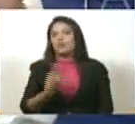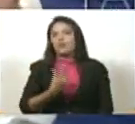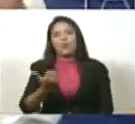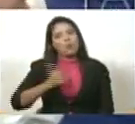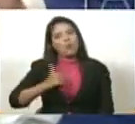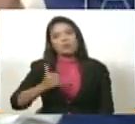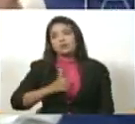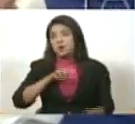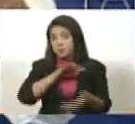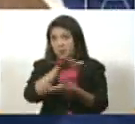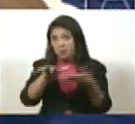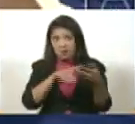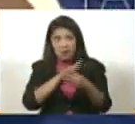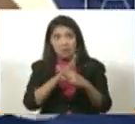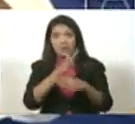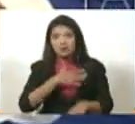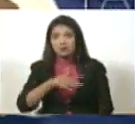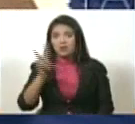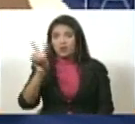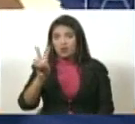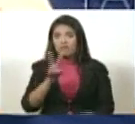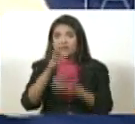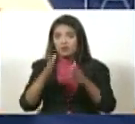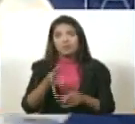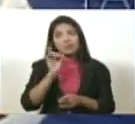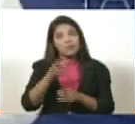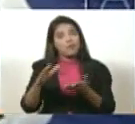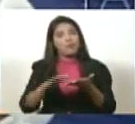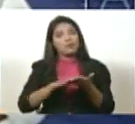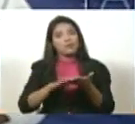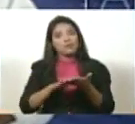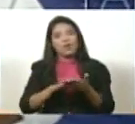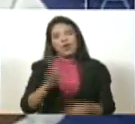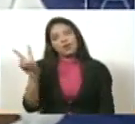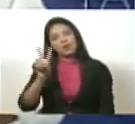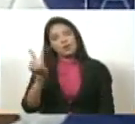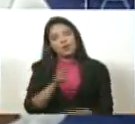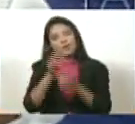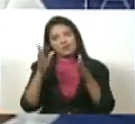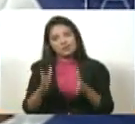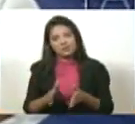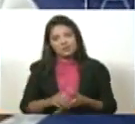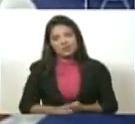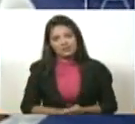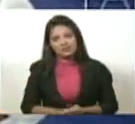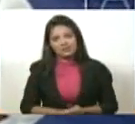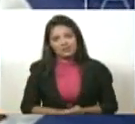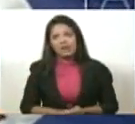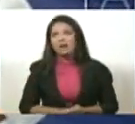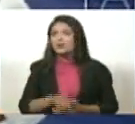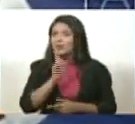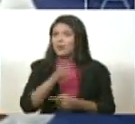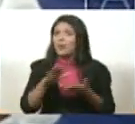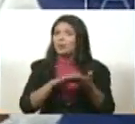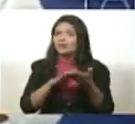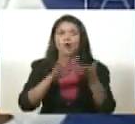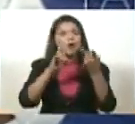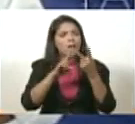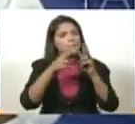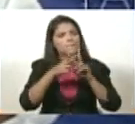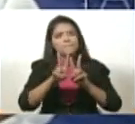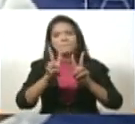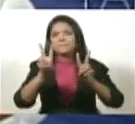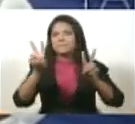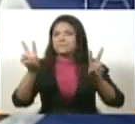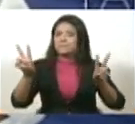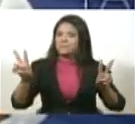Cualquier problema que tengamos los venezolanos, los vamos a resolver los venezolanos y las venezolanas. Y lo vamos a resolver en paz, lo vamos